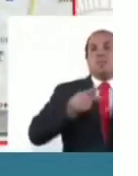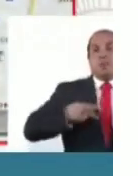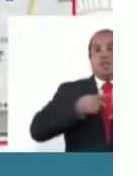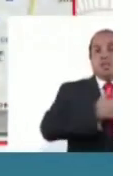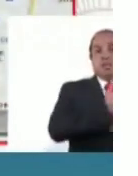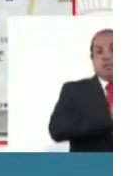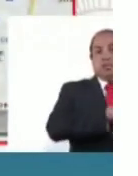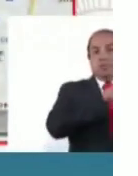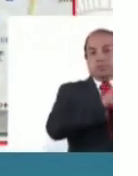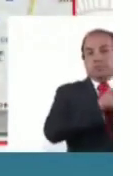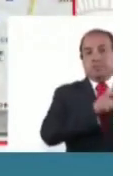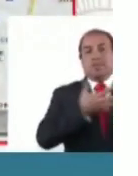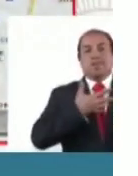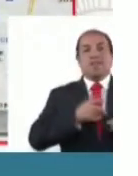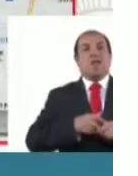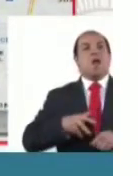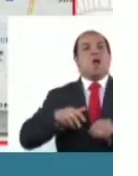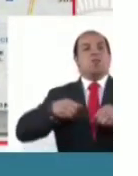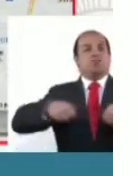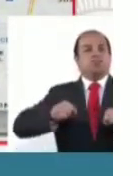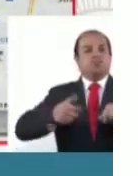que va dando seguimiento.